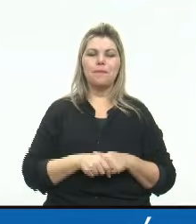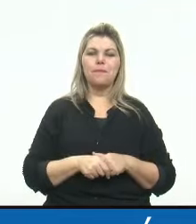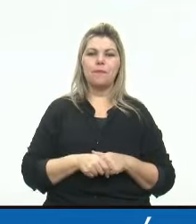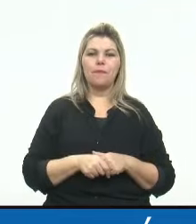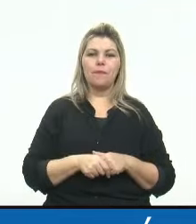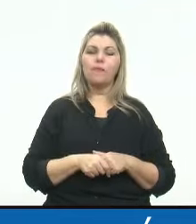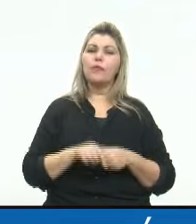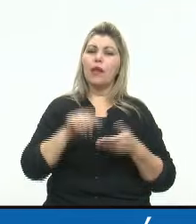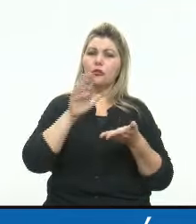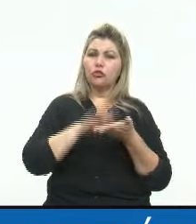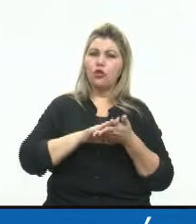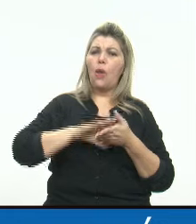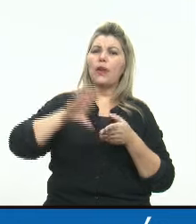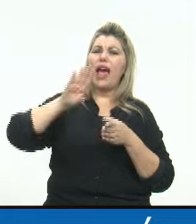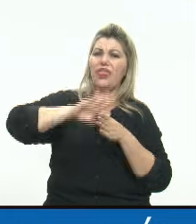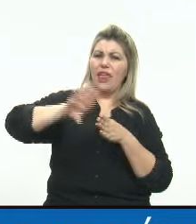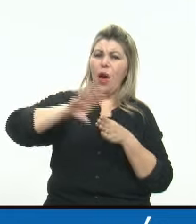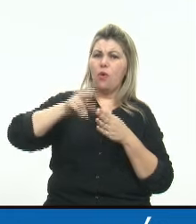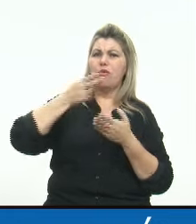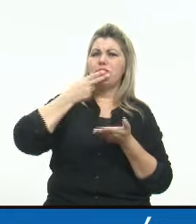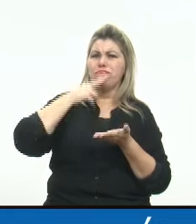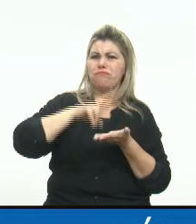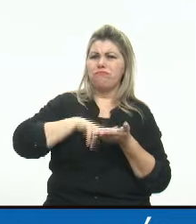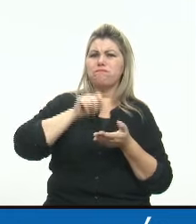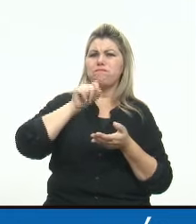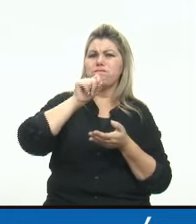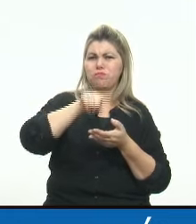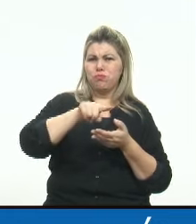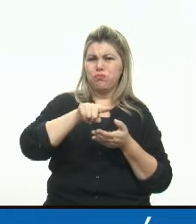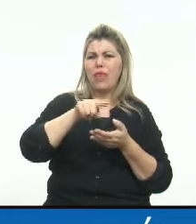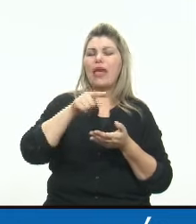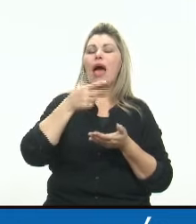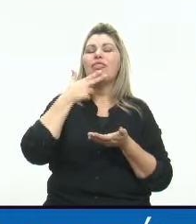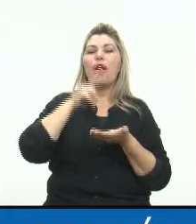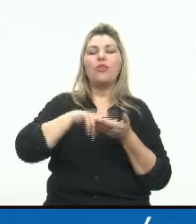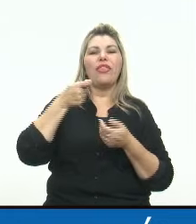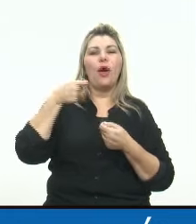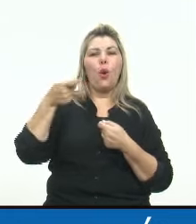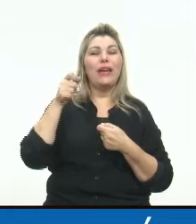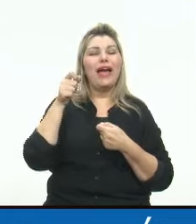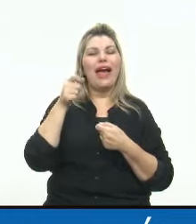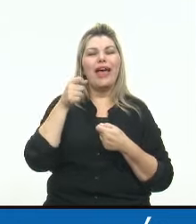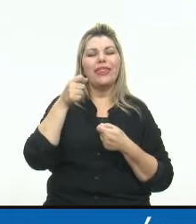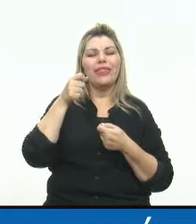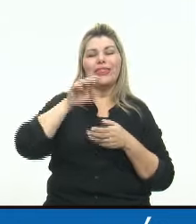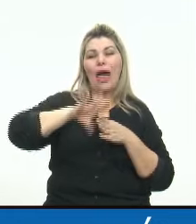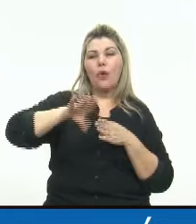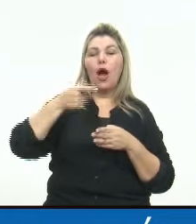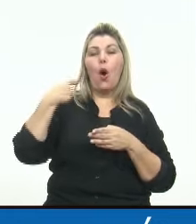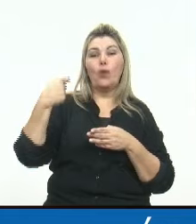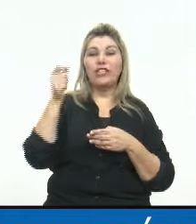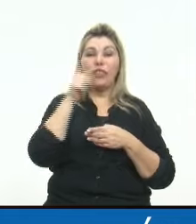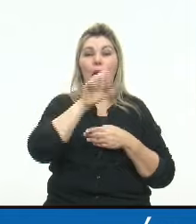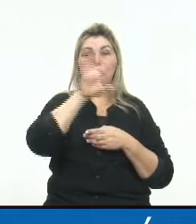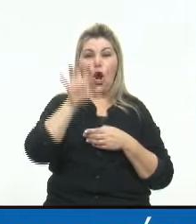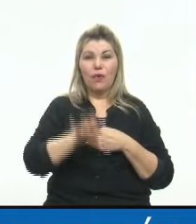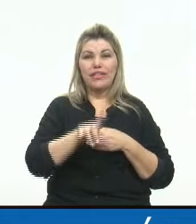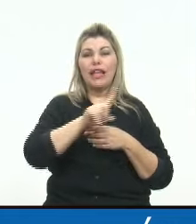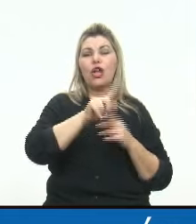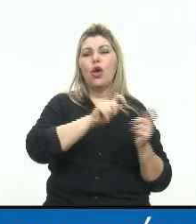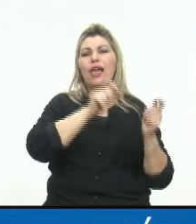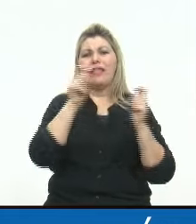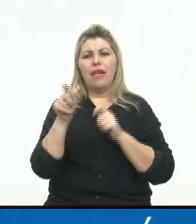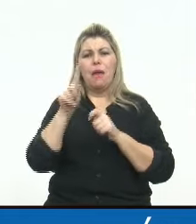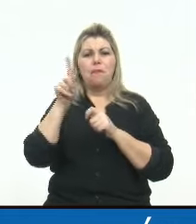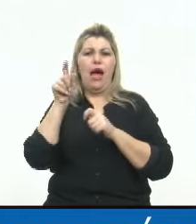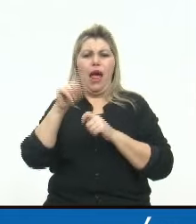con respecto a la deuda provisional con las provincias, las 13 provincias que no traspasaron sus regímenes provisionales a la Nación se encuentran en